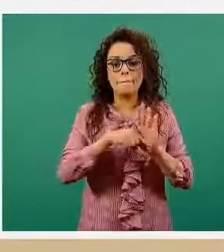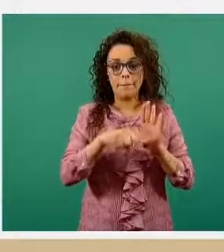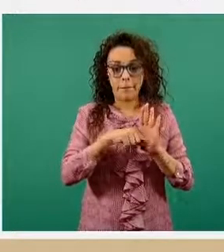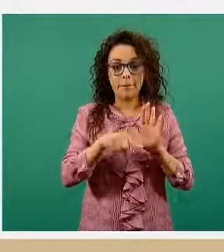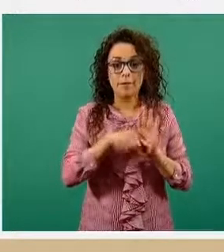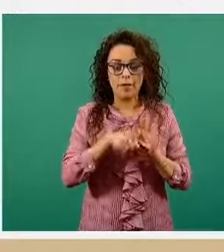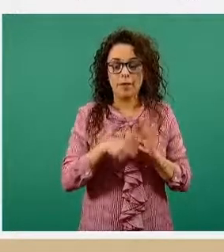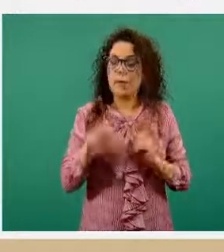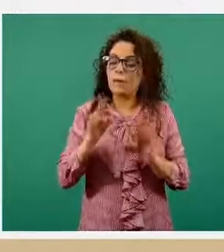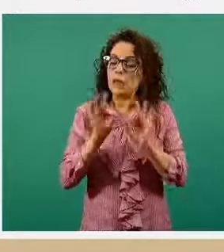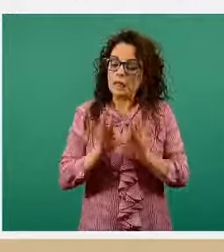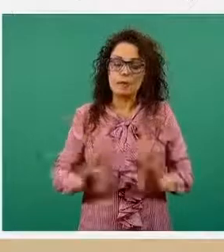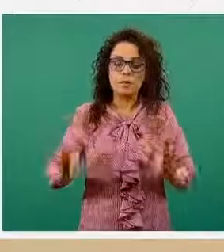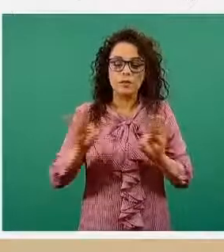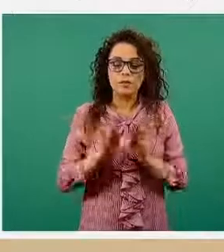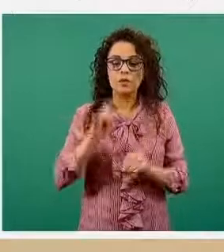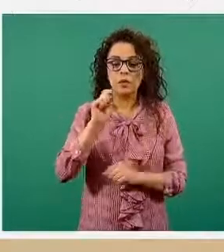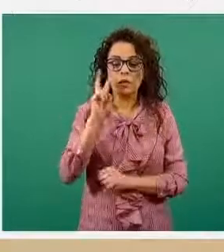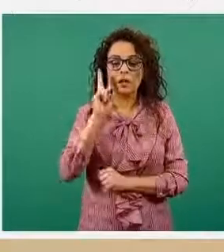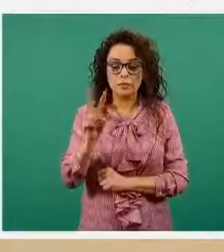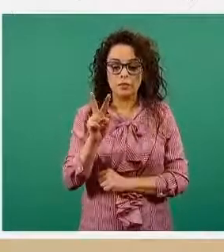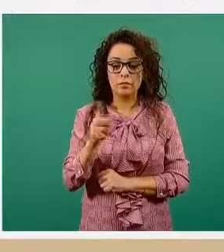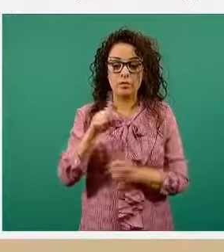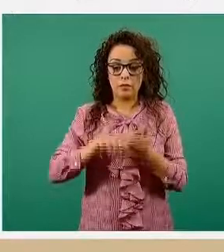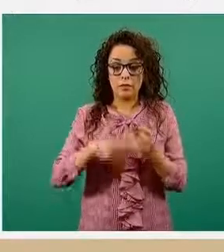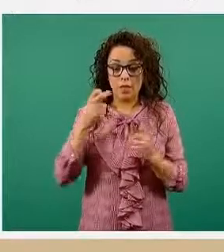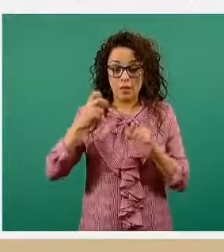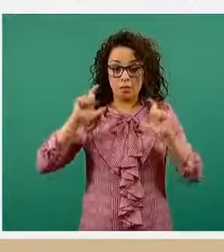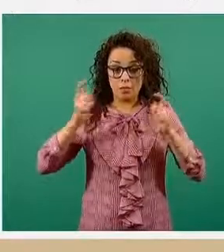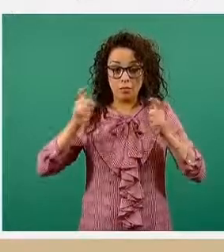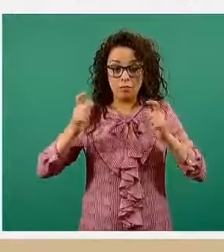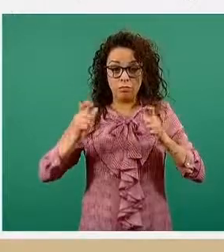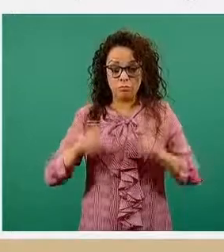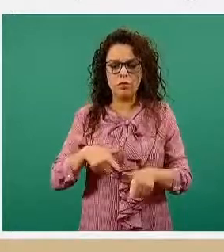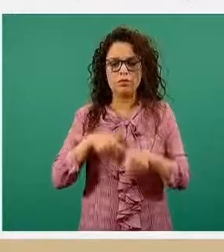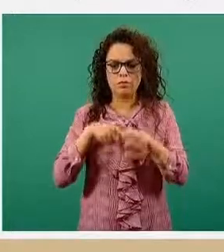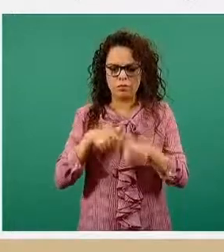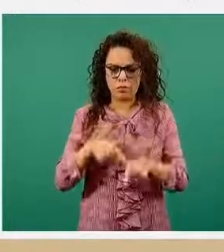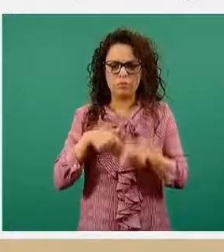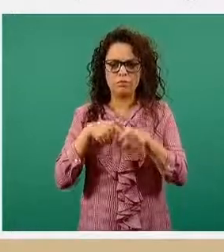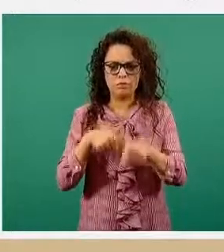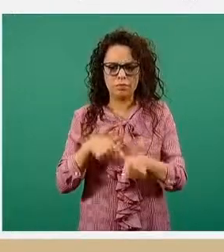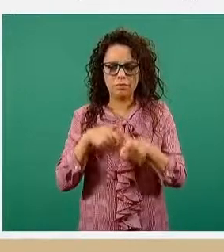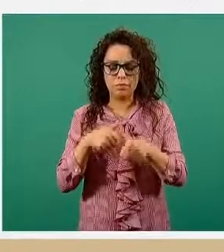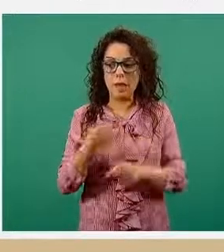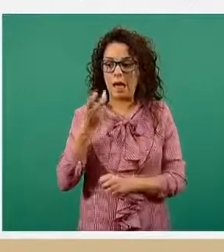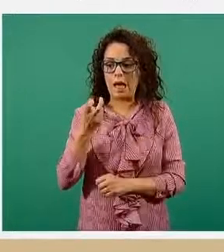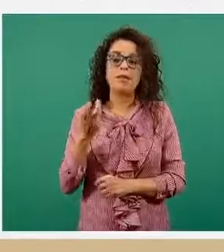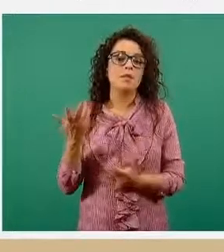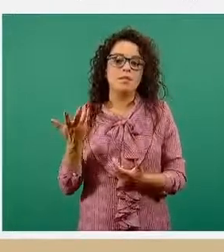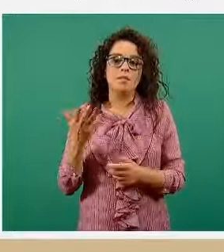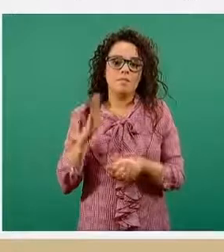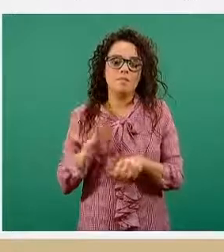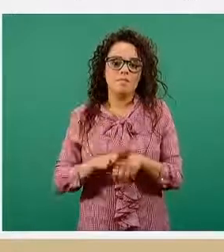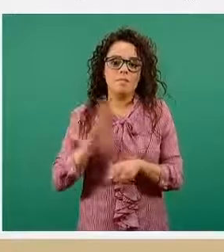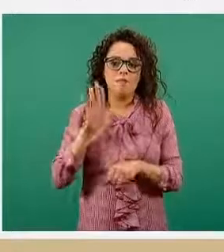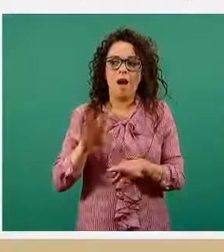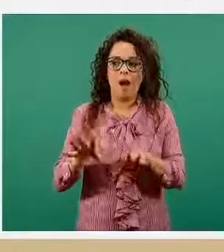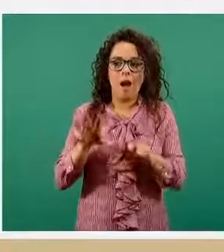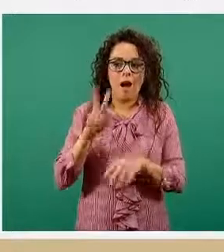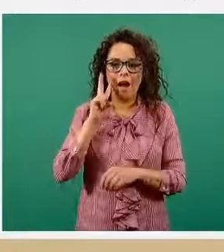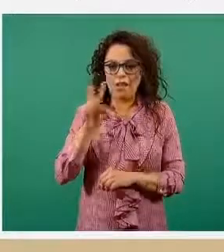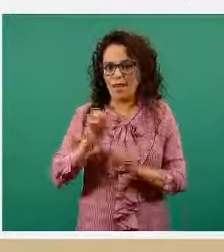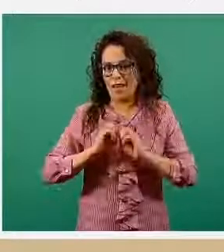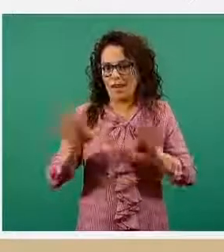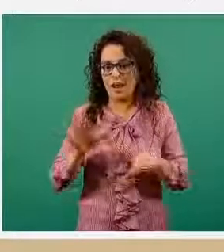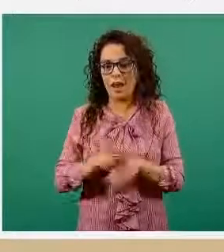también resaltar que la tendencia descendente se mantiene. Y esta es todavía más relevante porque se enfoca, decíamos,